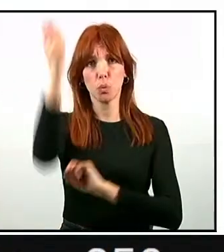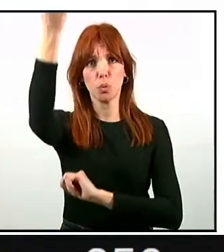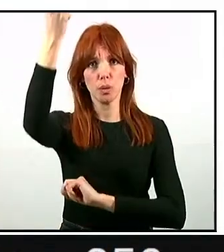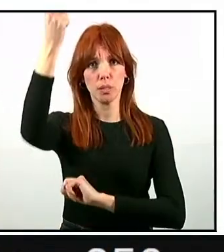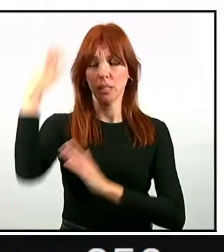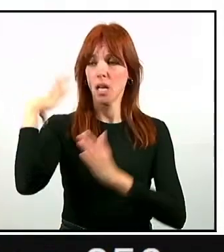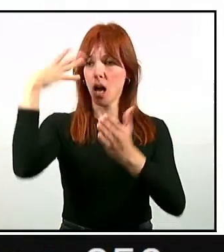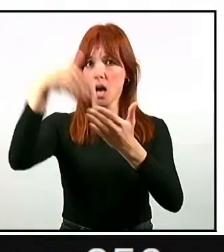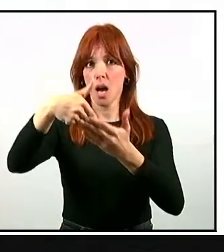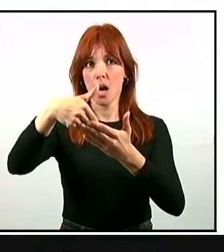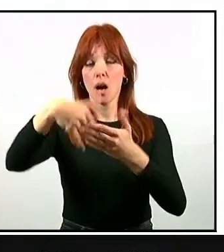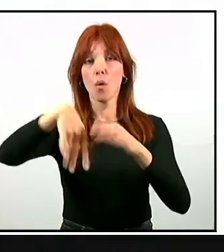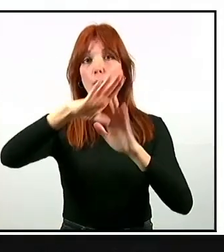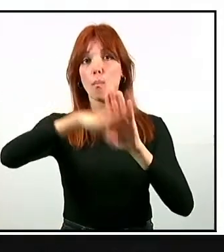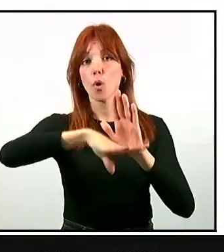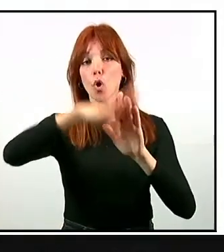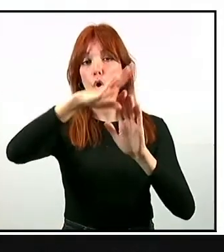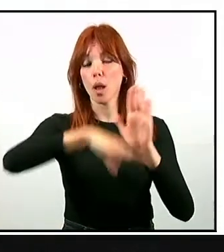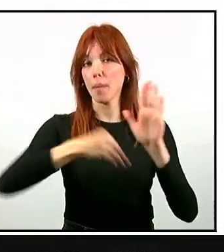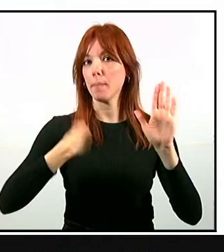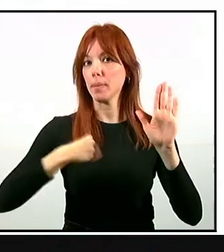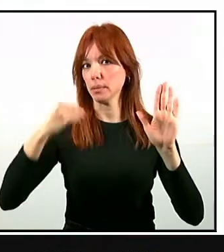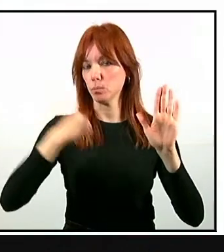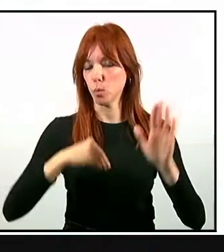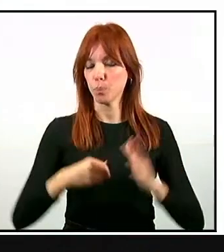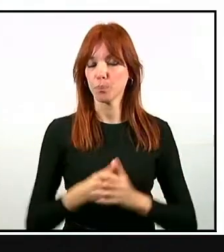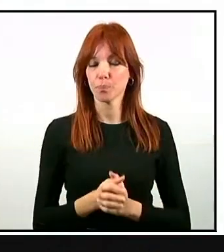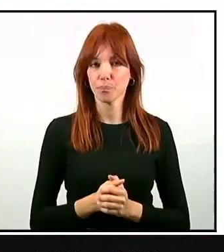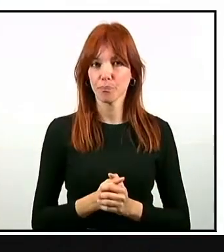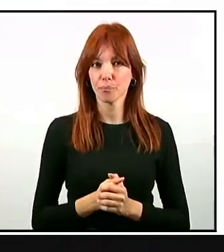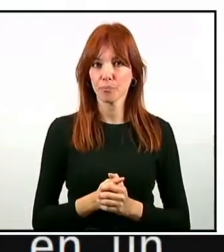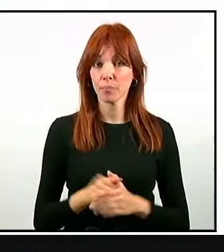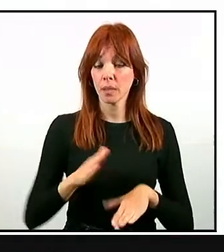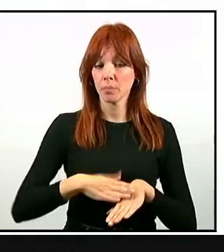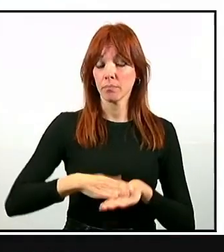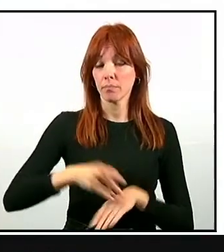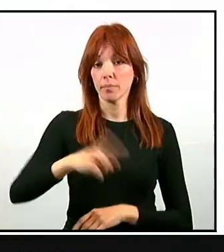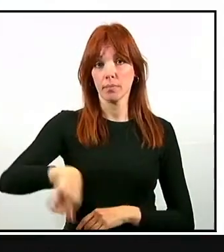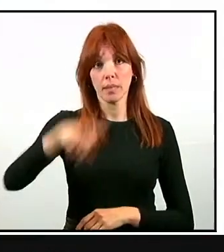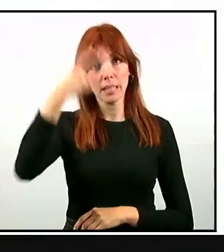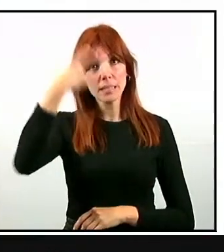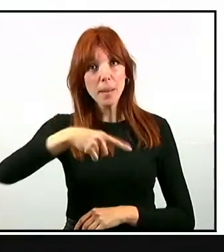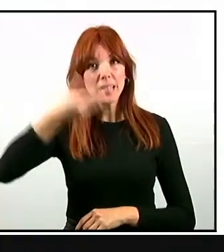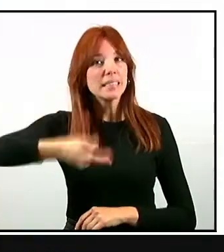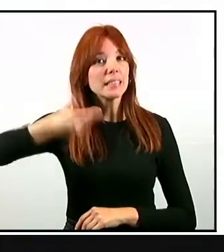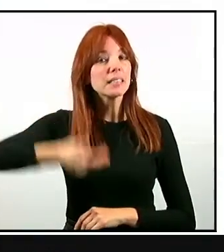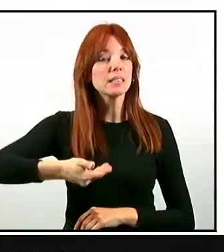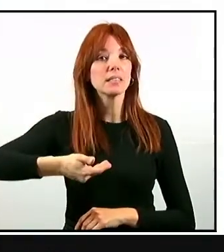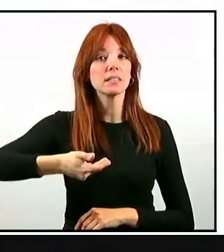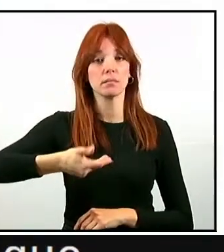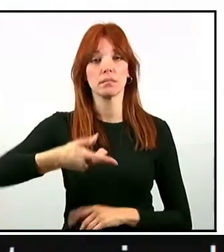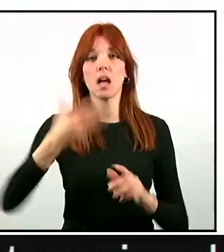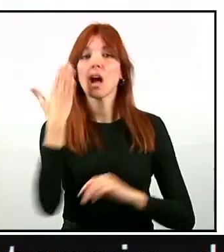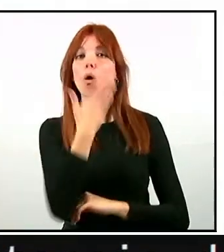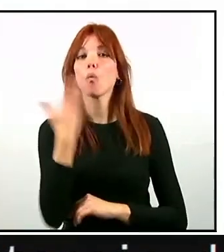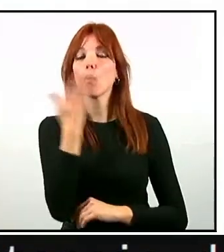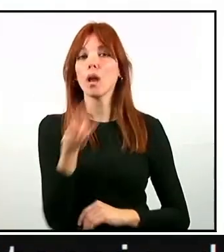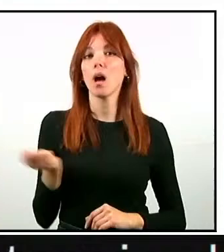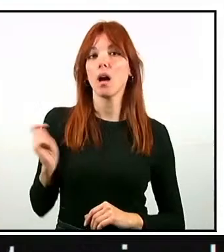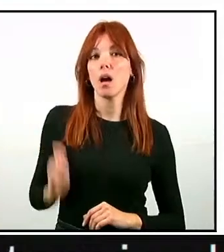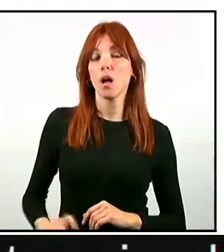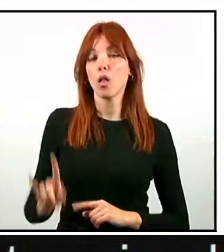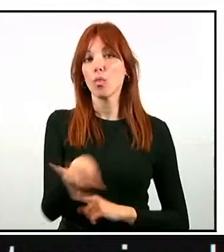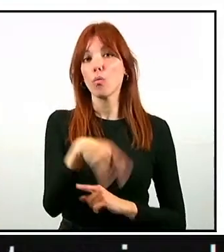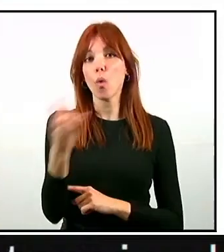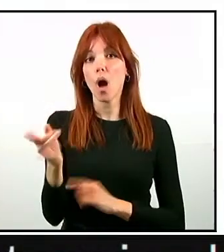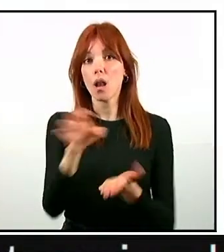ahora en un programa de estas características. Para que ustedes se hagan una idea de la importancia de las escuelas profesionales